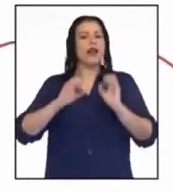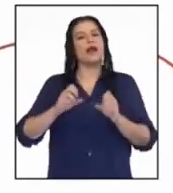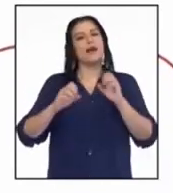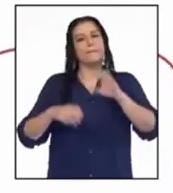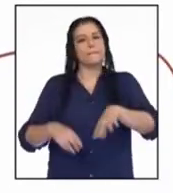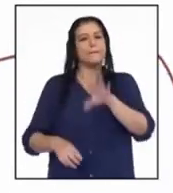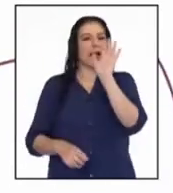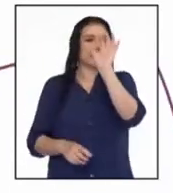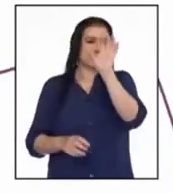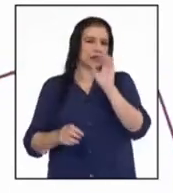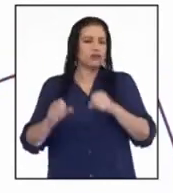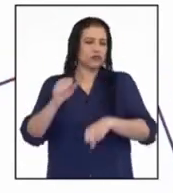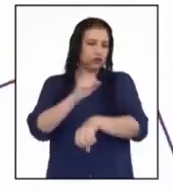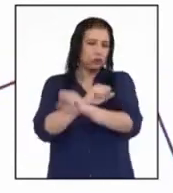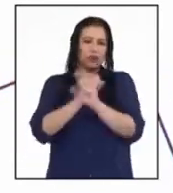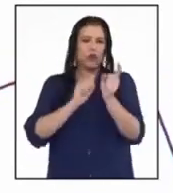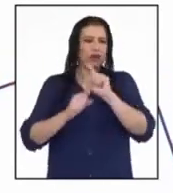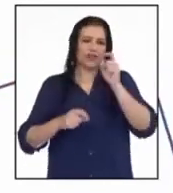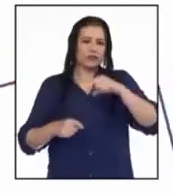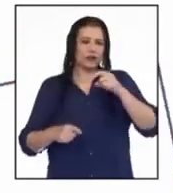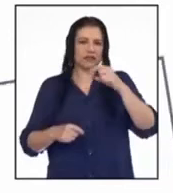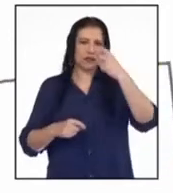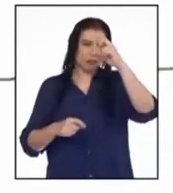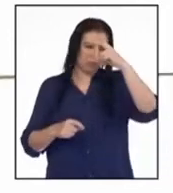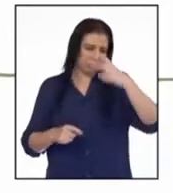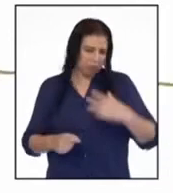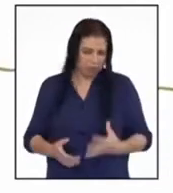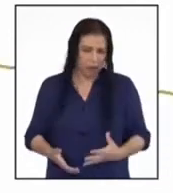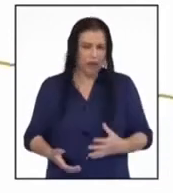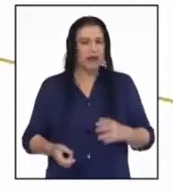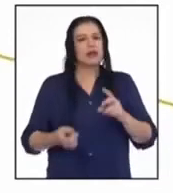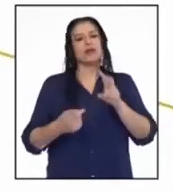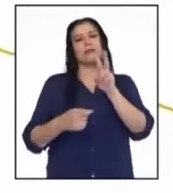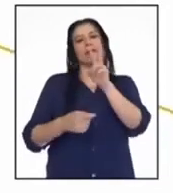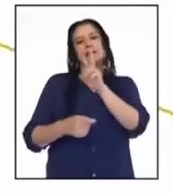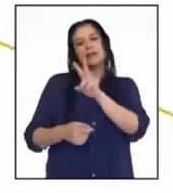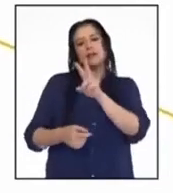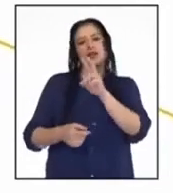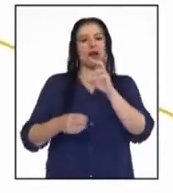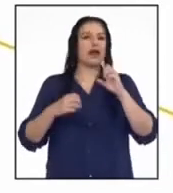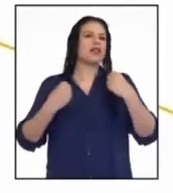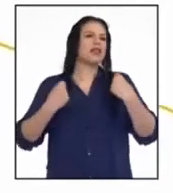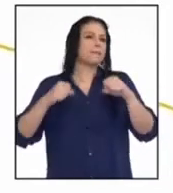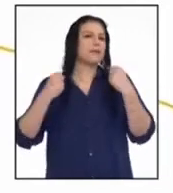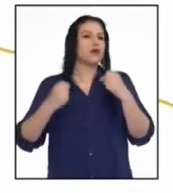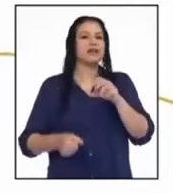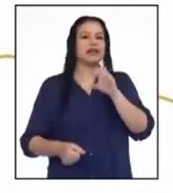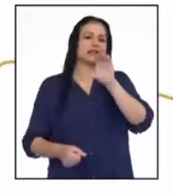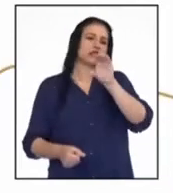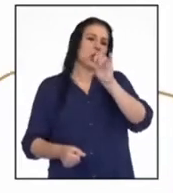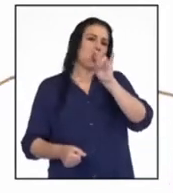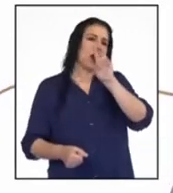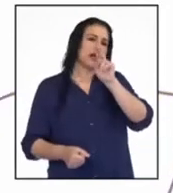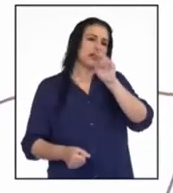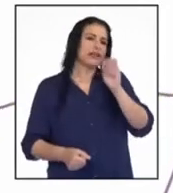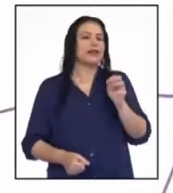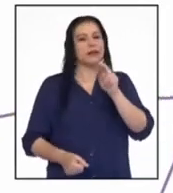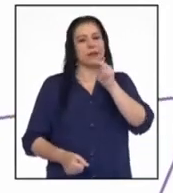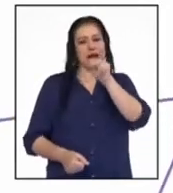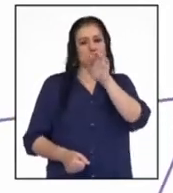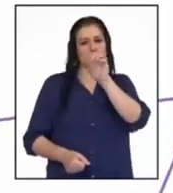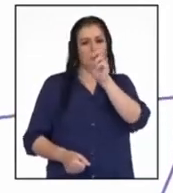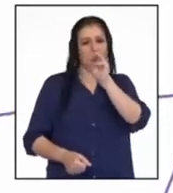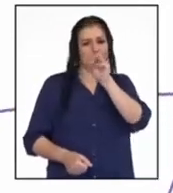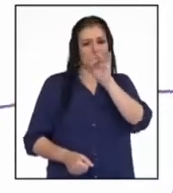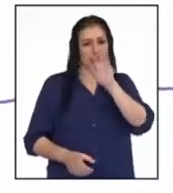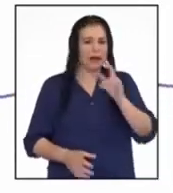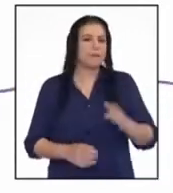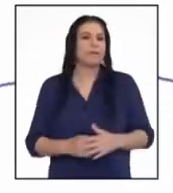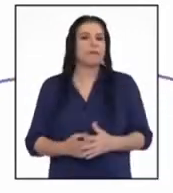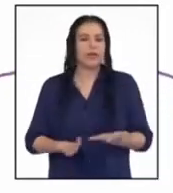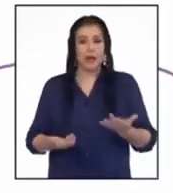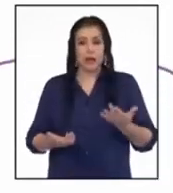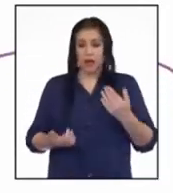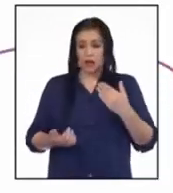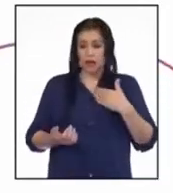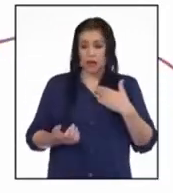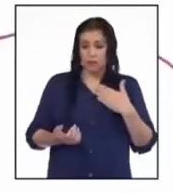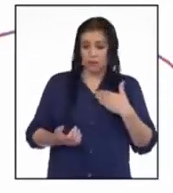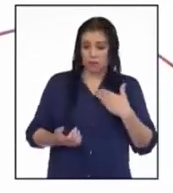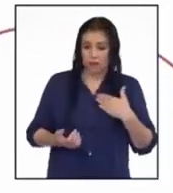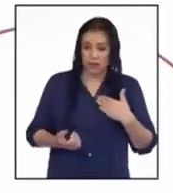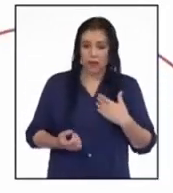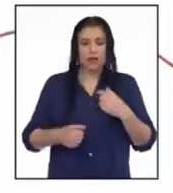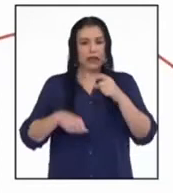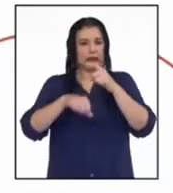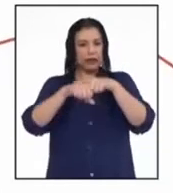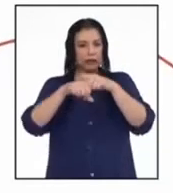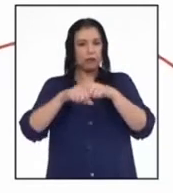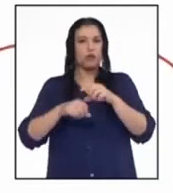no tienen que estar necesariamente ordenados así. Por eso la variable deporte es cualitativa nominal. En mi caso, la variable tiempo